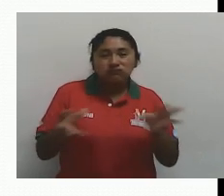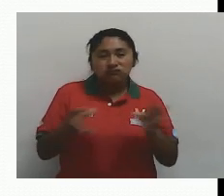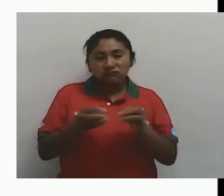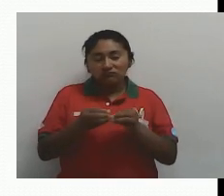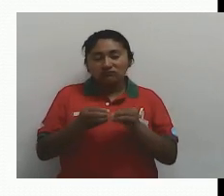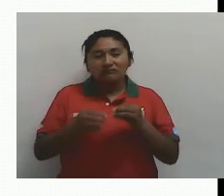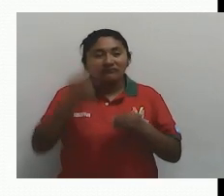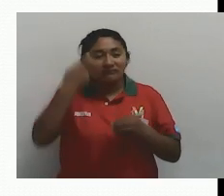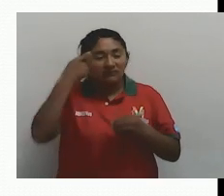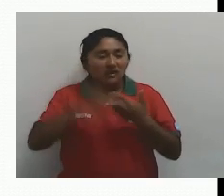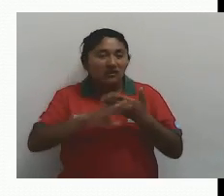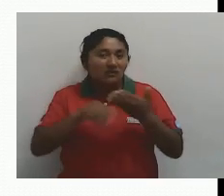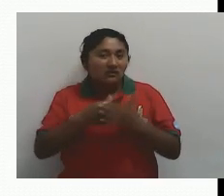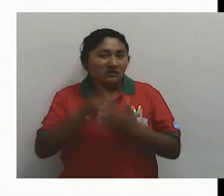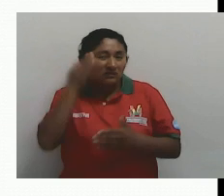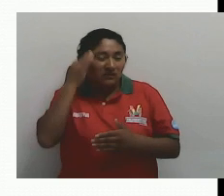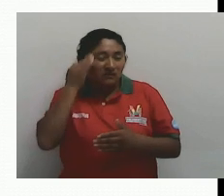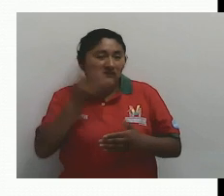que tenemos.